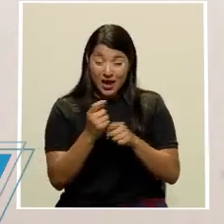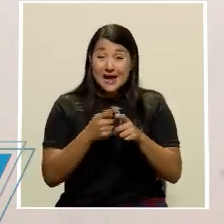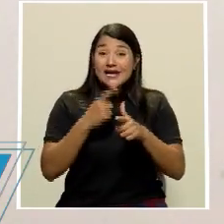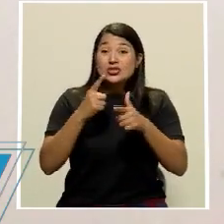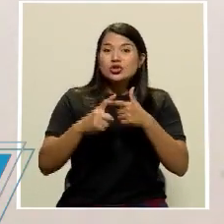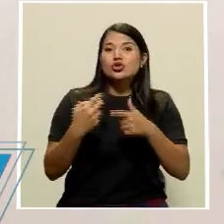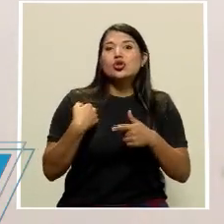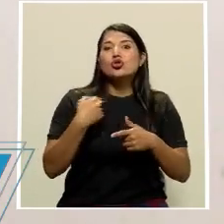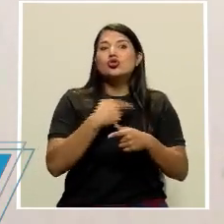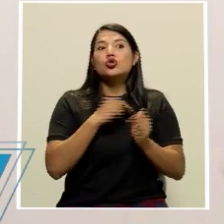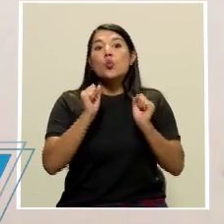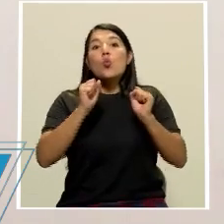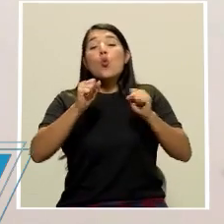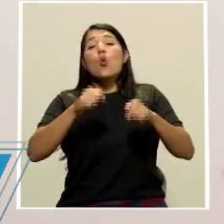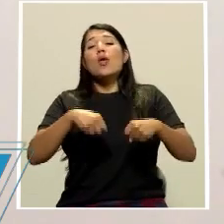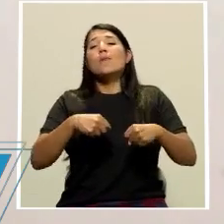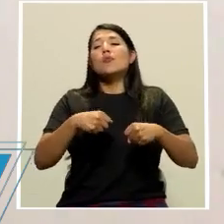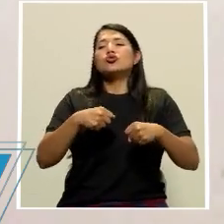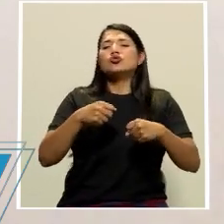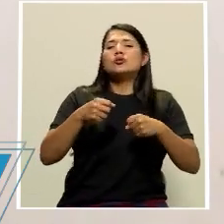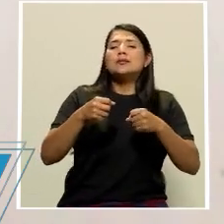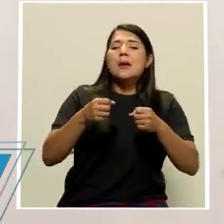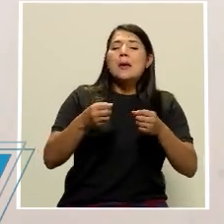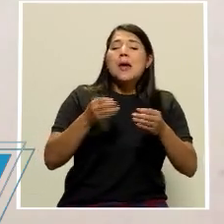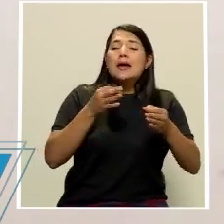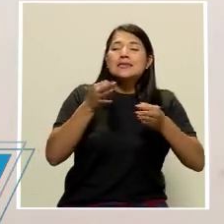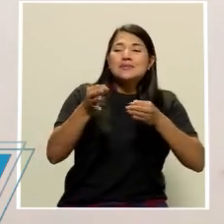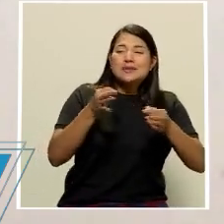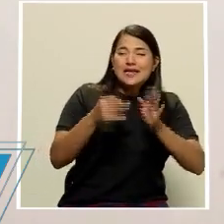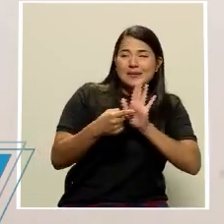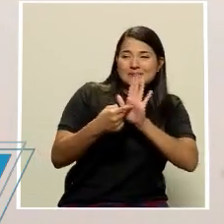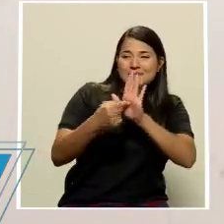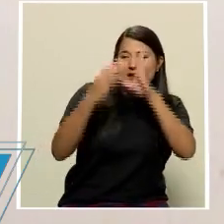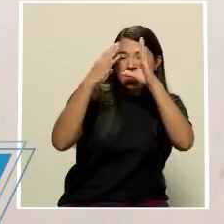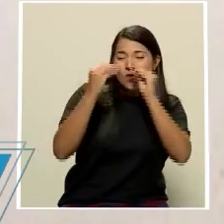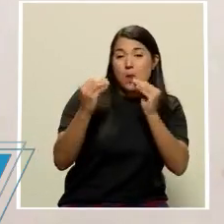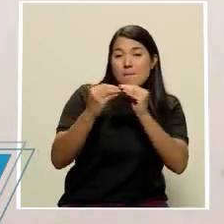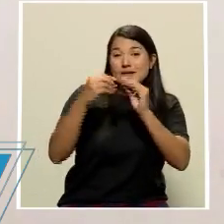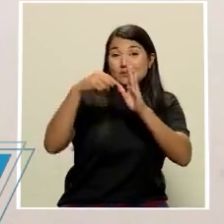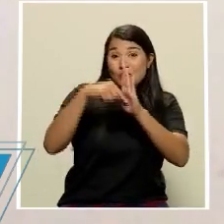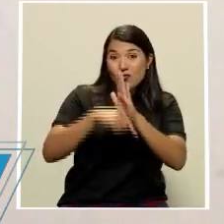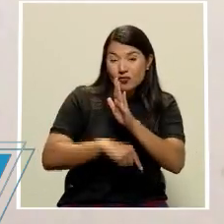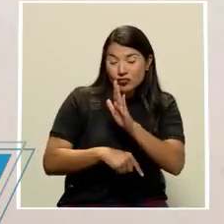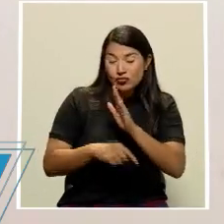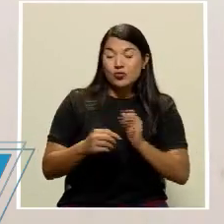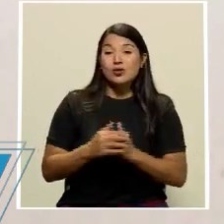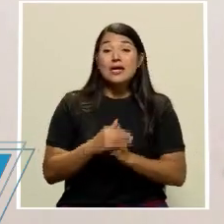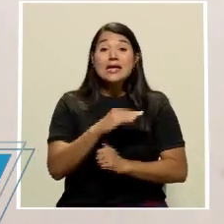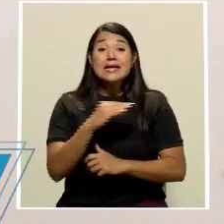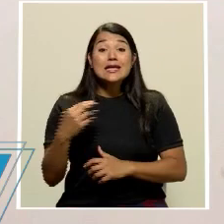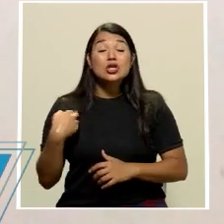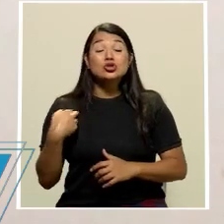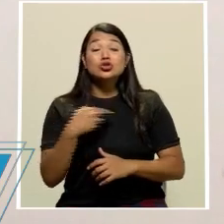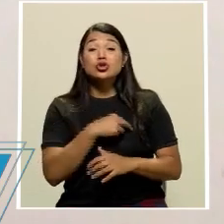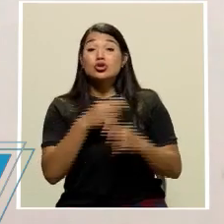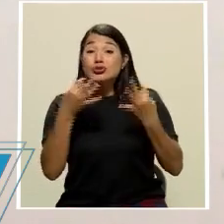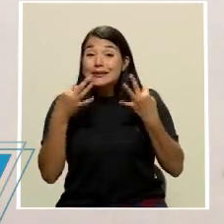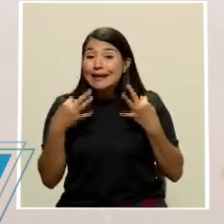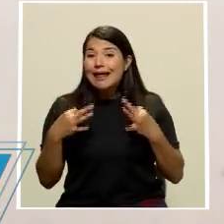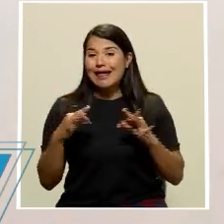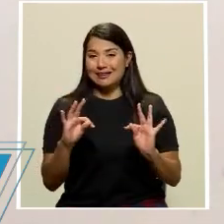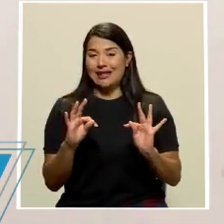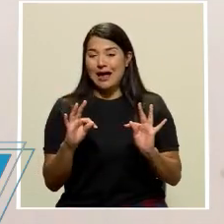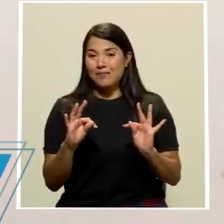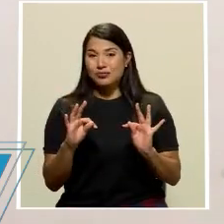un retrato más amplio de la problemática en los núcleos familiares de las personas. Y tratamos de complementarlo no solo